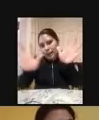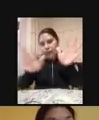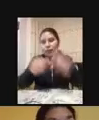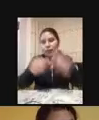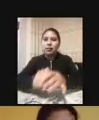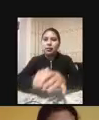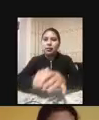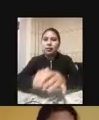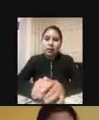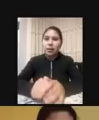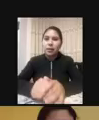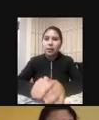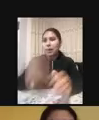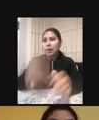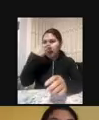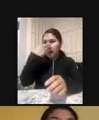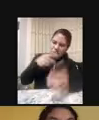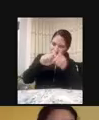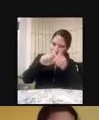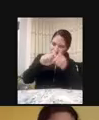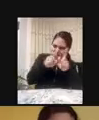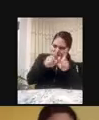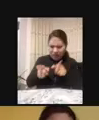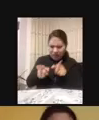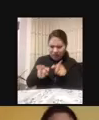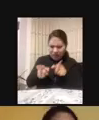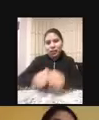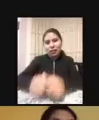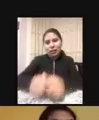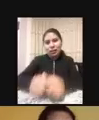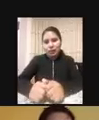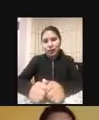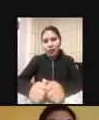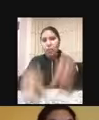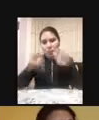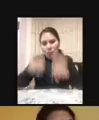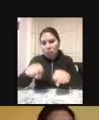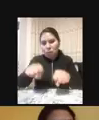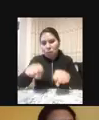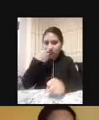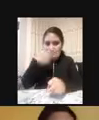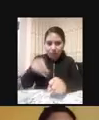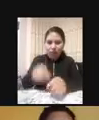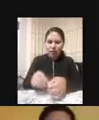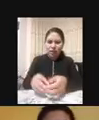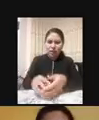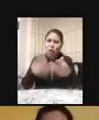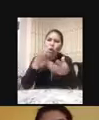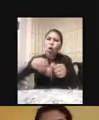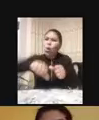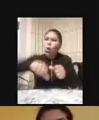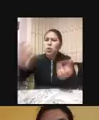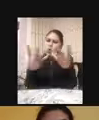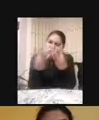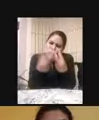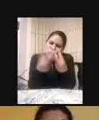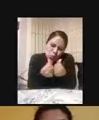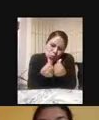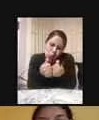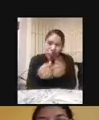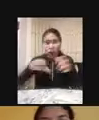curiosidad en poder explorar el material, poder percibir estas texturas, si son ásperas, si son rugosas, si son calientes, si son frías, que nos va a